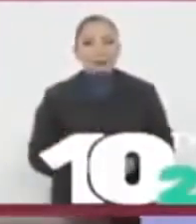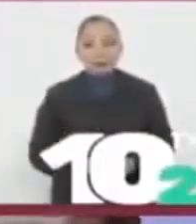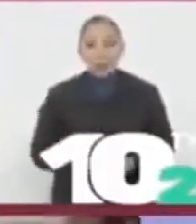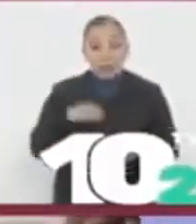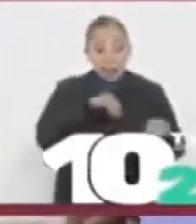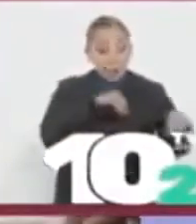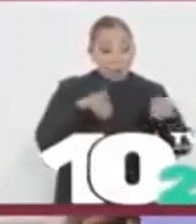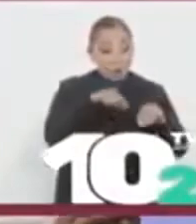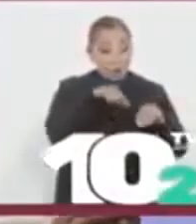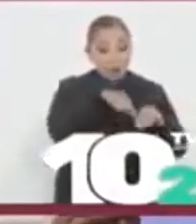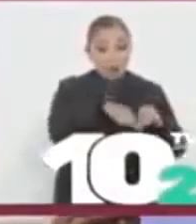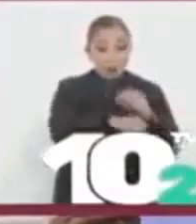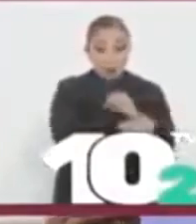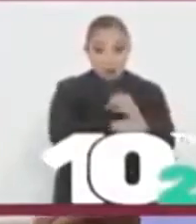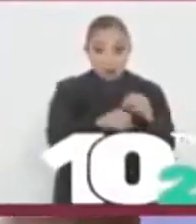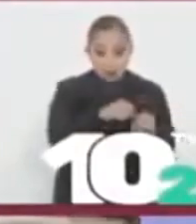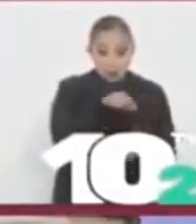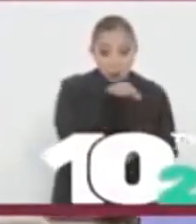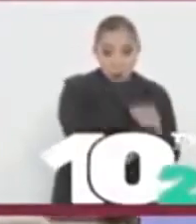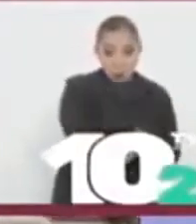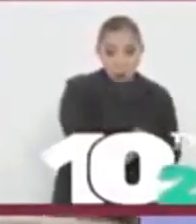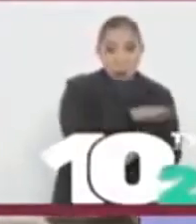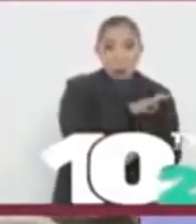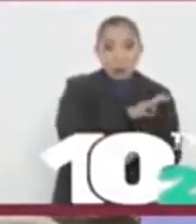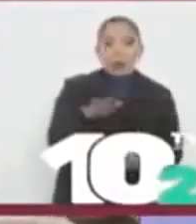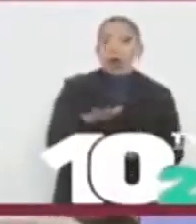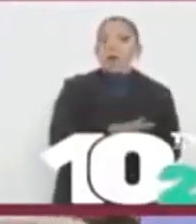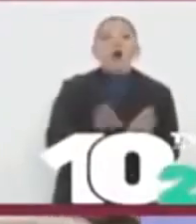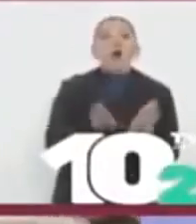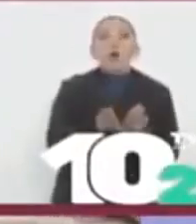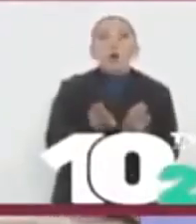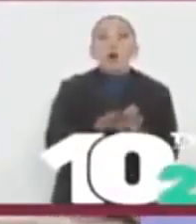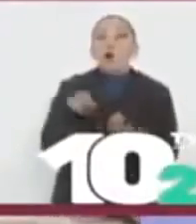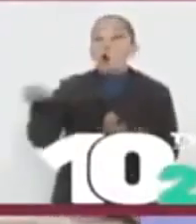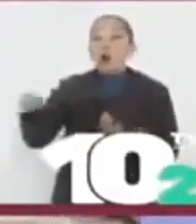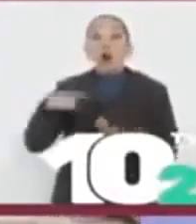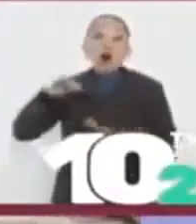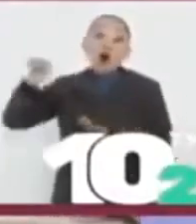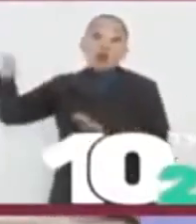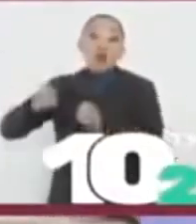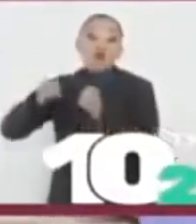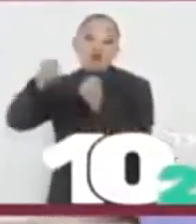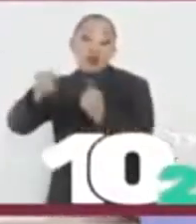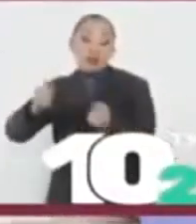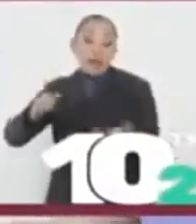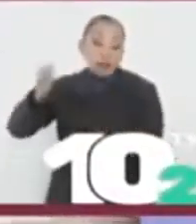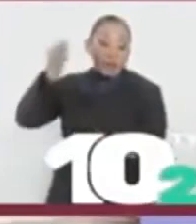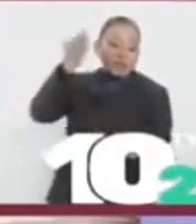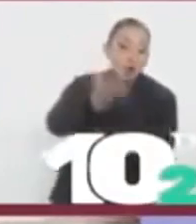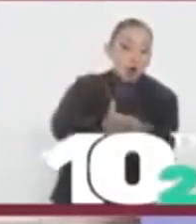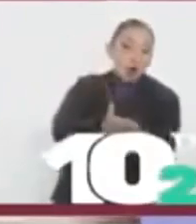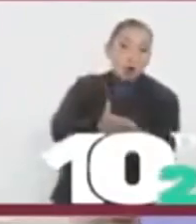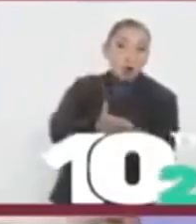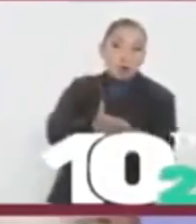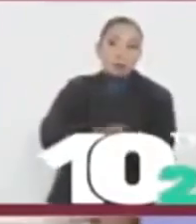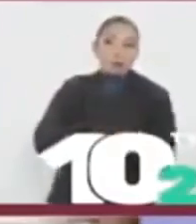El estado de movimiento de un cuerpo solo puede ser modificado si actúa una fuerza externa